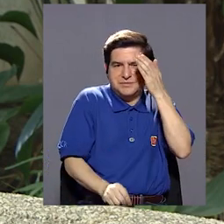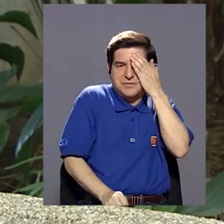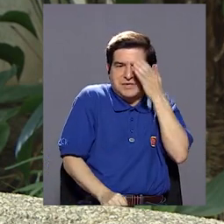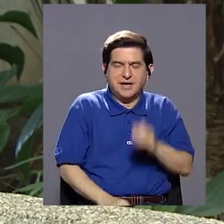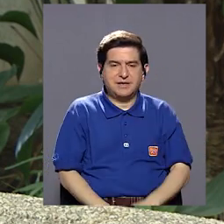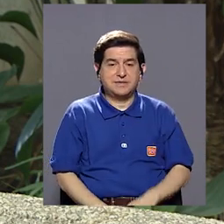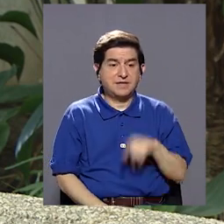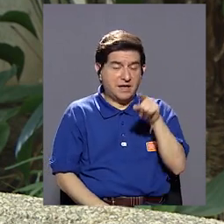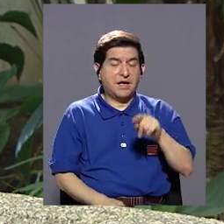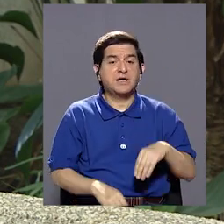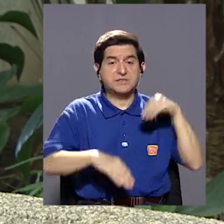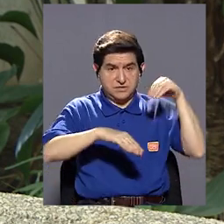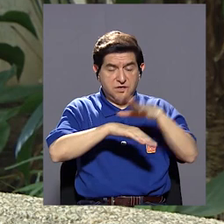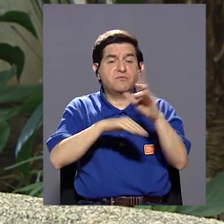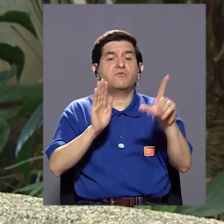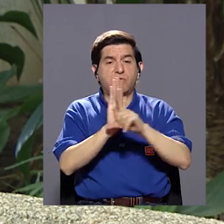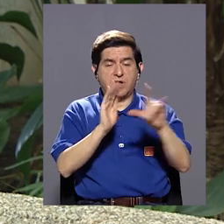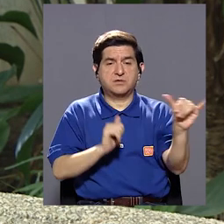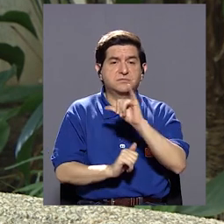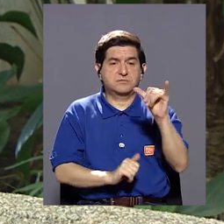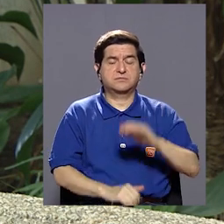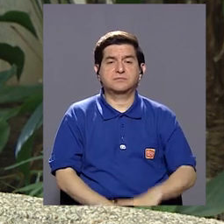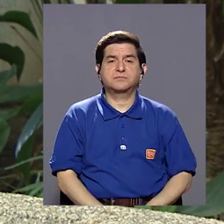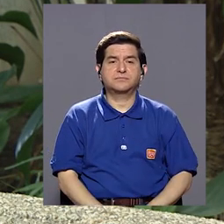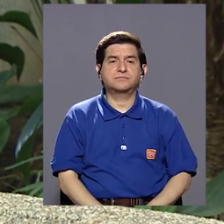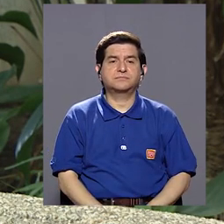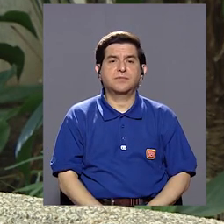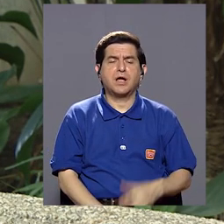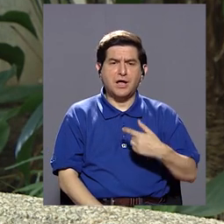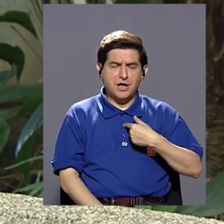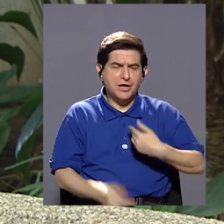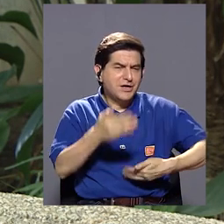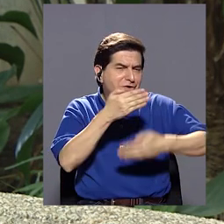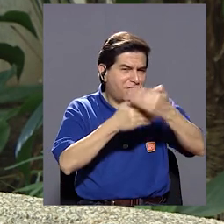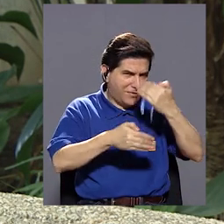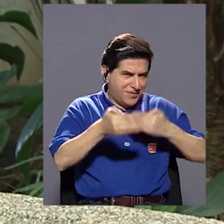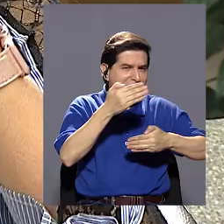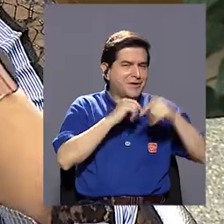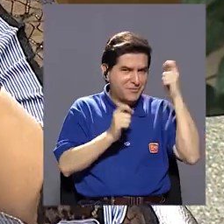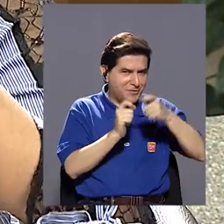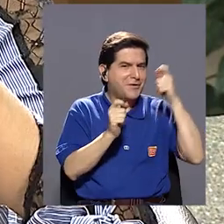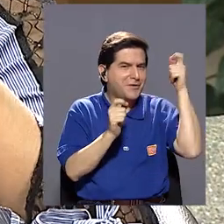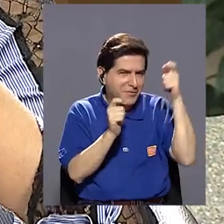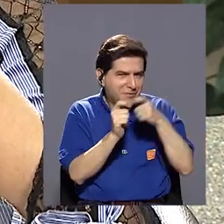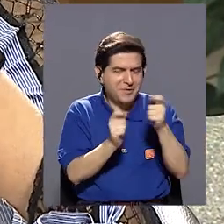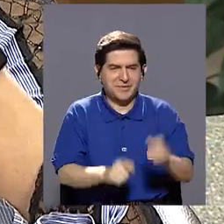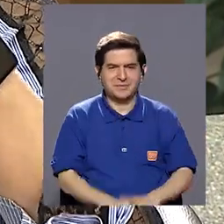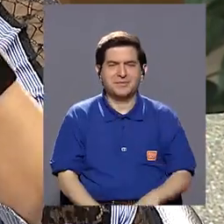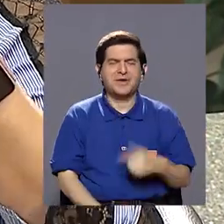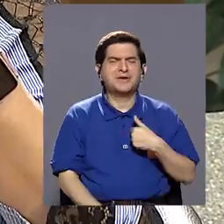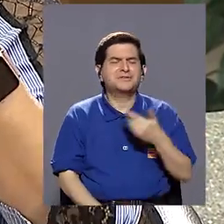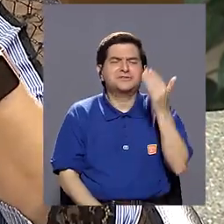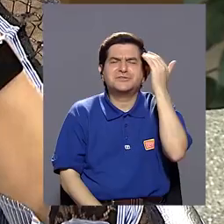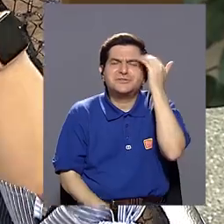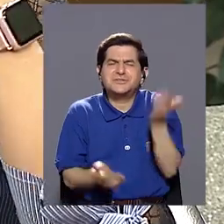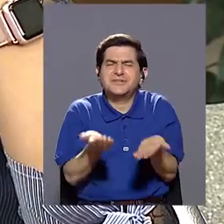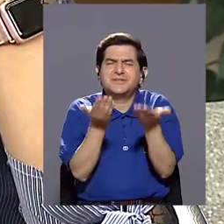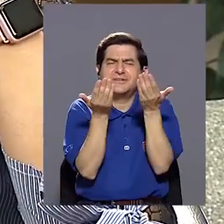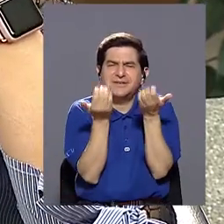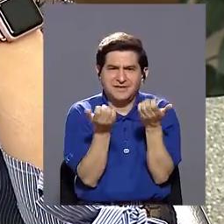porque existen implicaciones legales también para ello. No, y justamente me iba a devolver un toquecito. Esteban, yo lo que quería saber